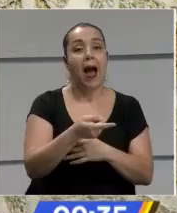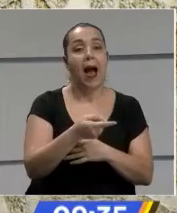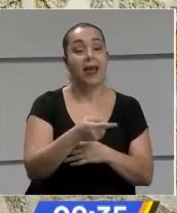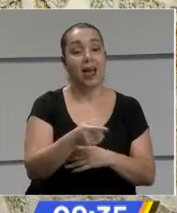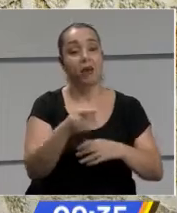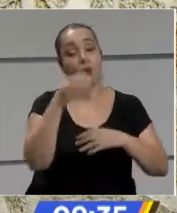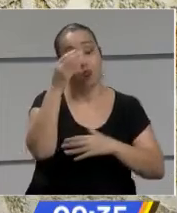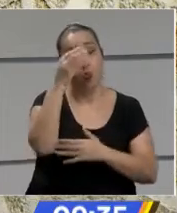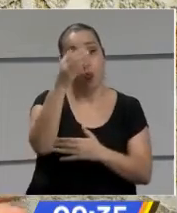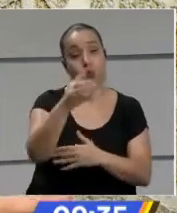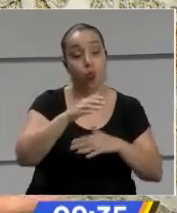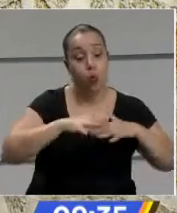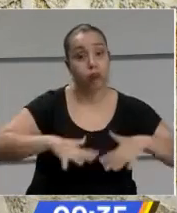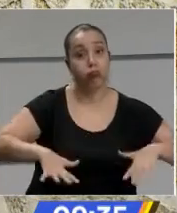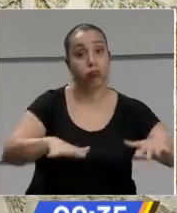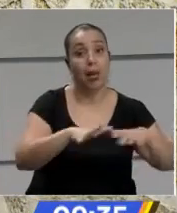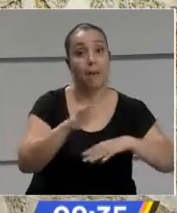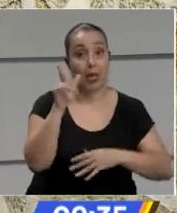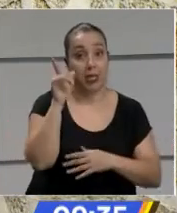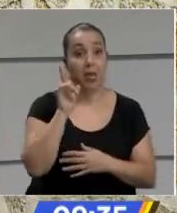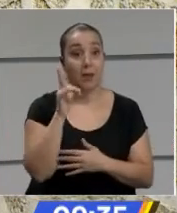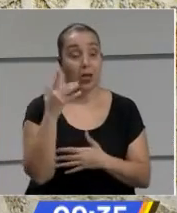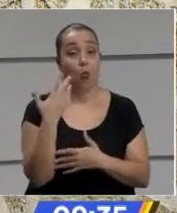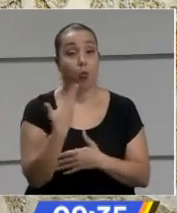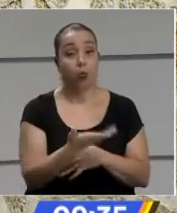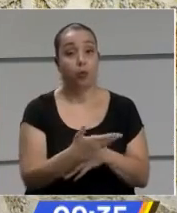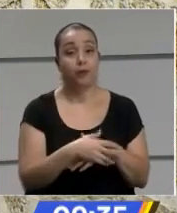que es amplísima, como ya lo escuchamos en los comentarios